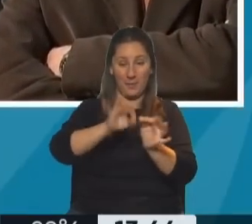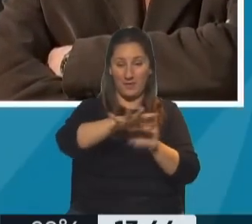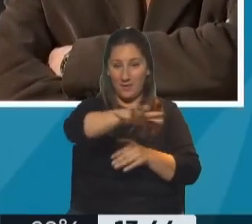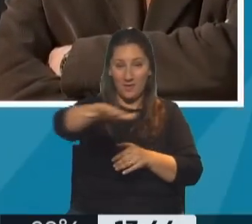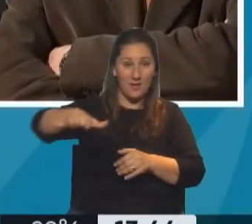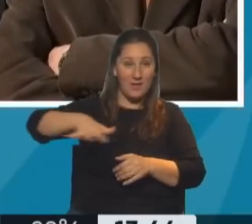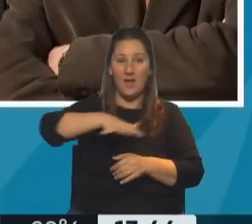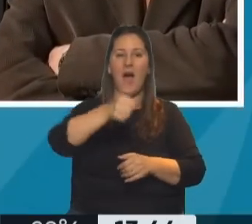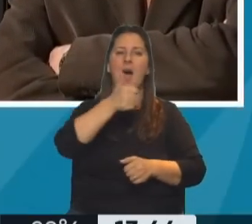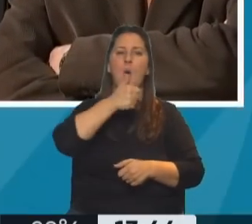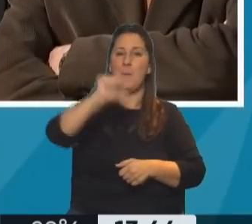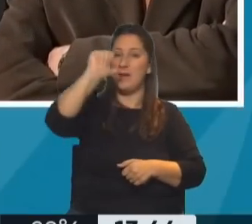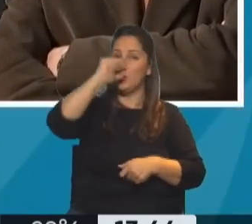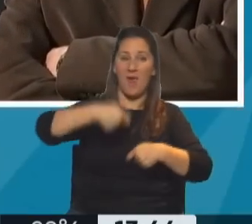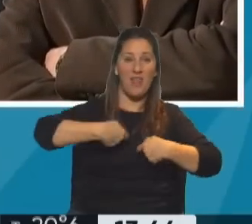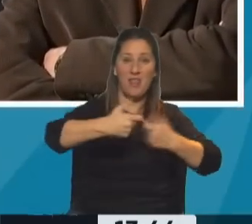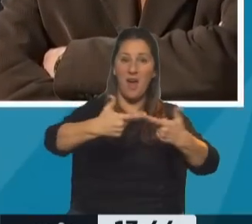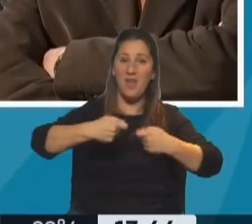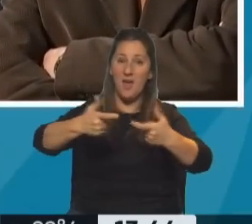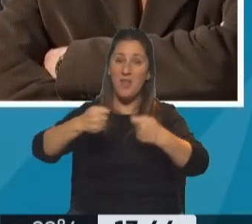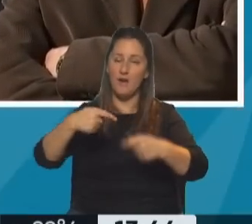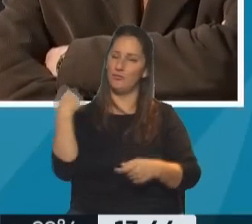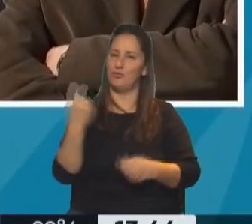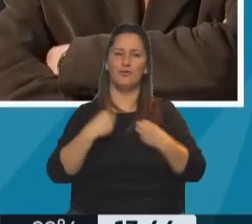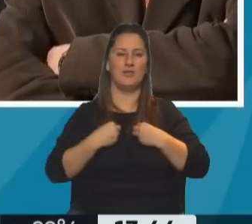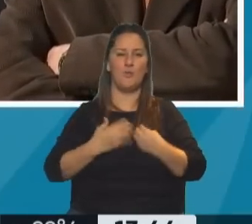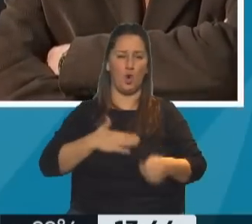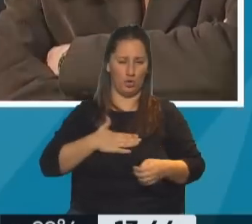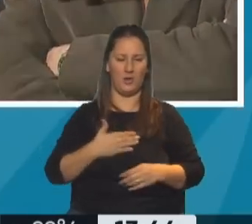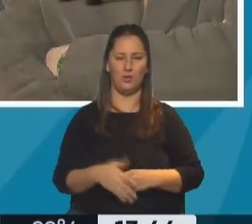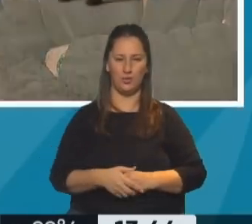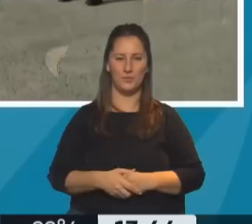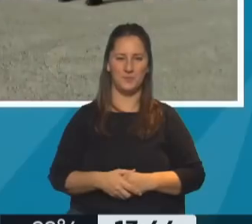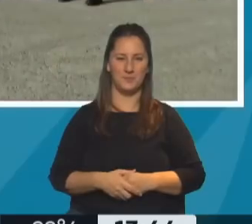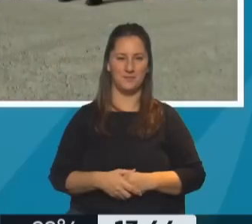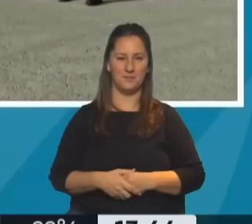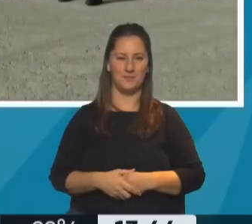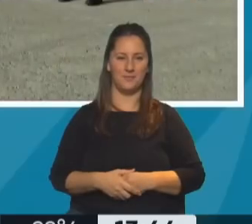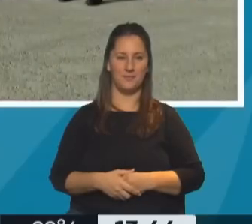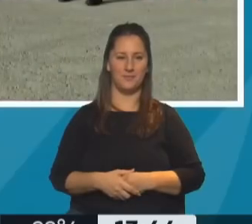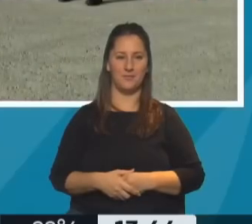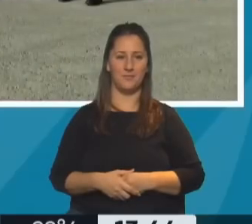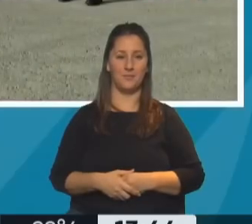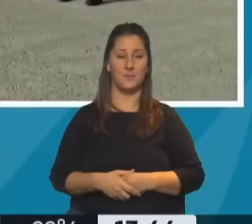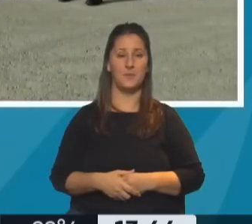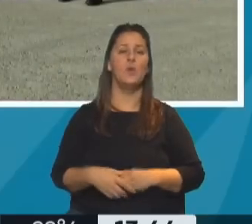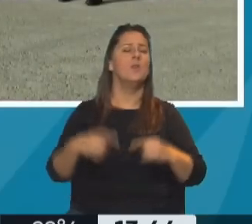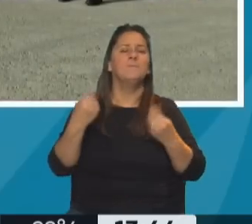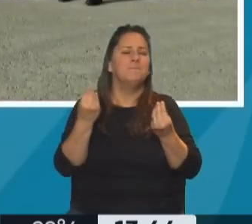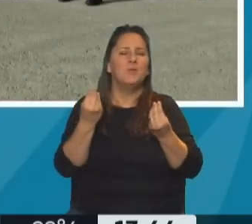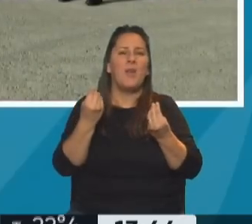llevar también agua potable, para nosotros es una alegría, una inmensa alegría, que lo único que